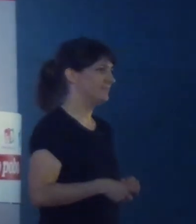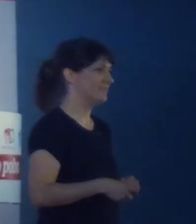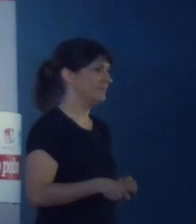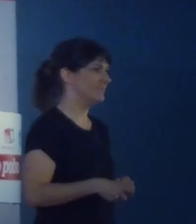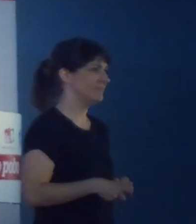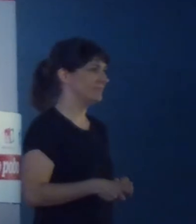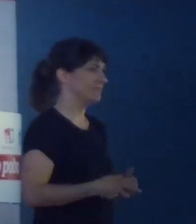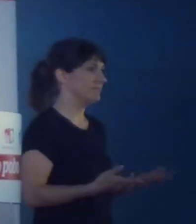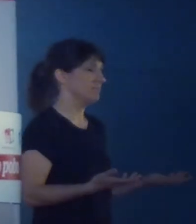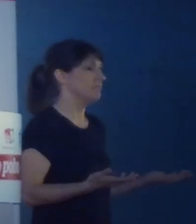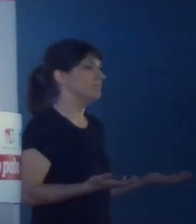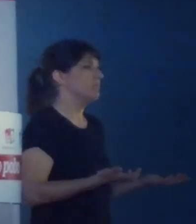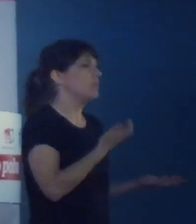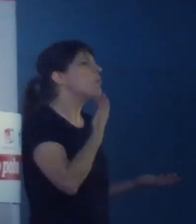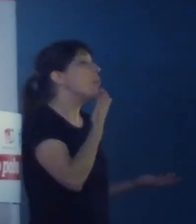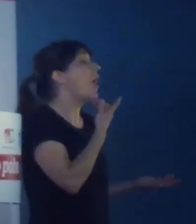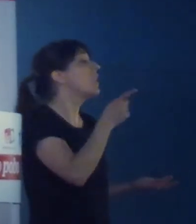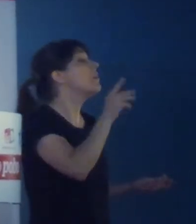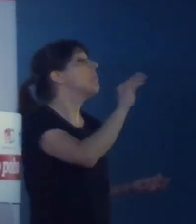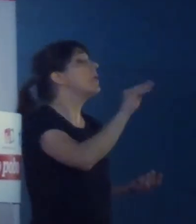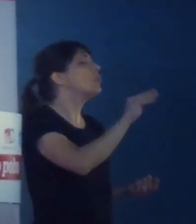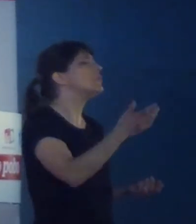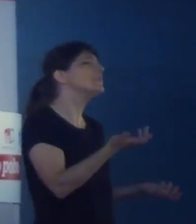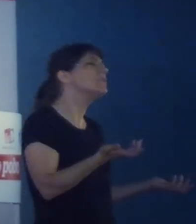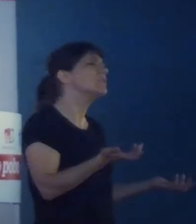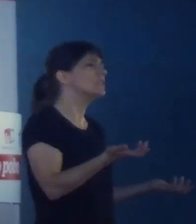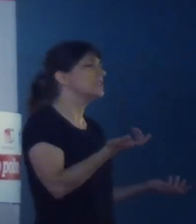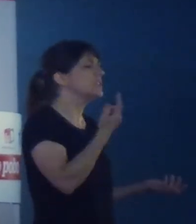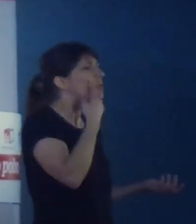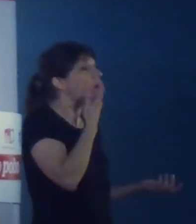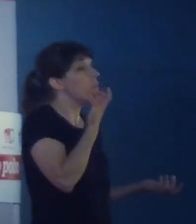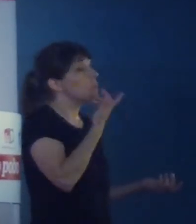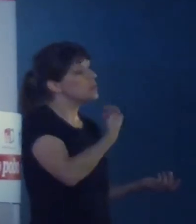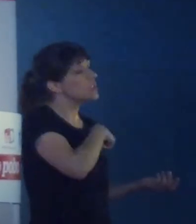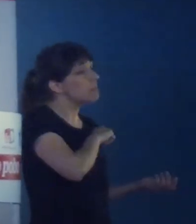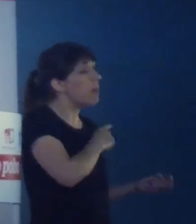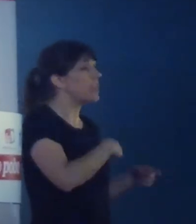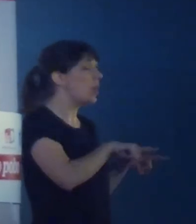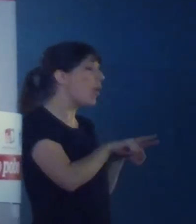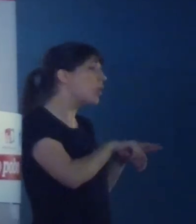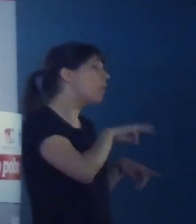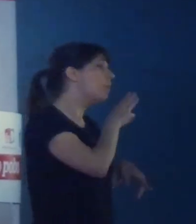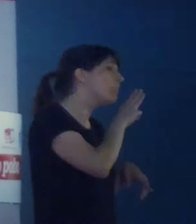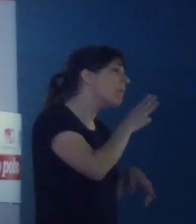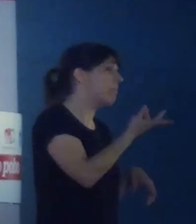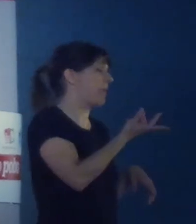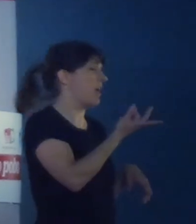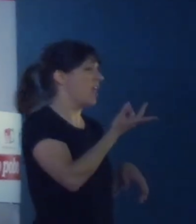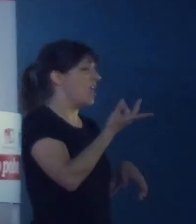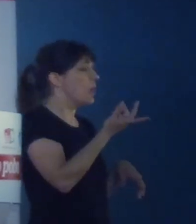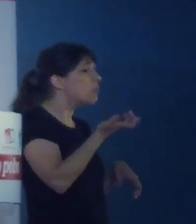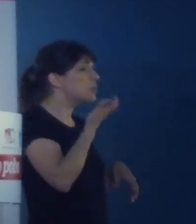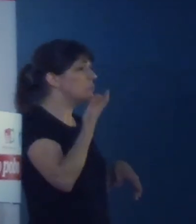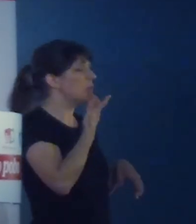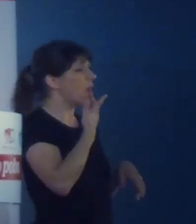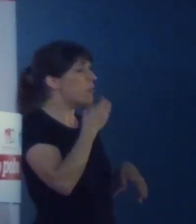Sale dicindo, cando lle pregunta, que se España non necesita, habrá que unirse el PP e el PSOE para gobernar. Para gobernar que?